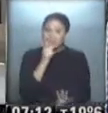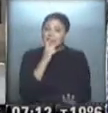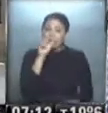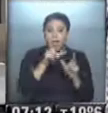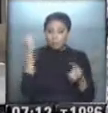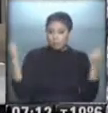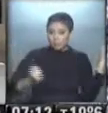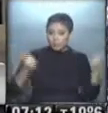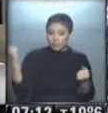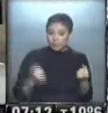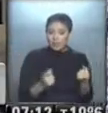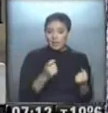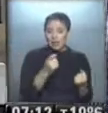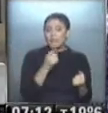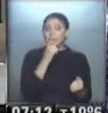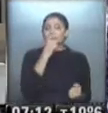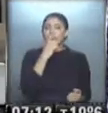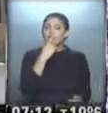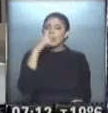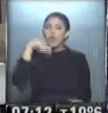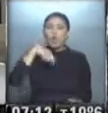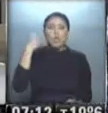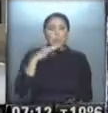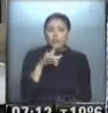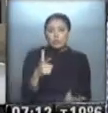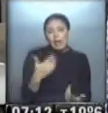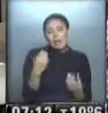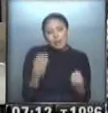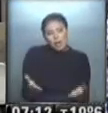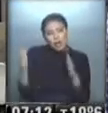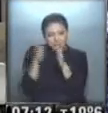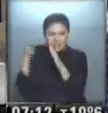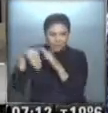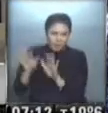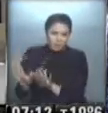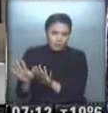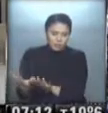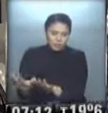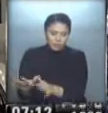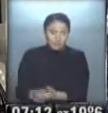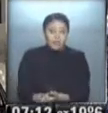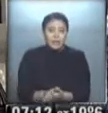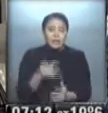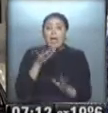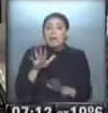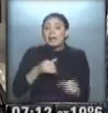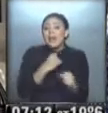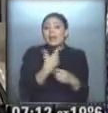es absolutamente necesario salir esta noche, mejor que se queden en casa y veamos cómo